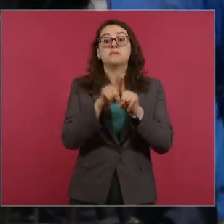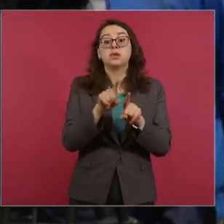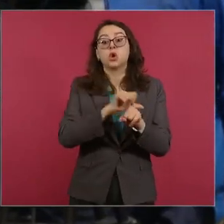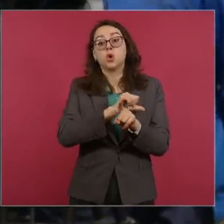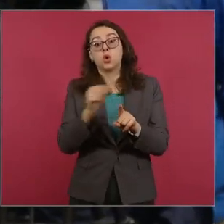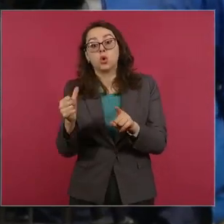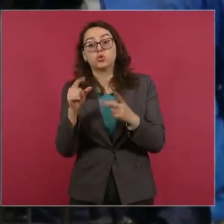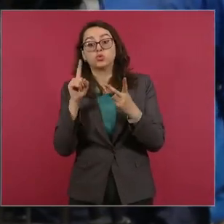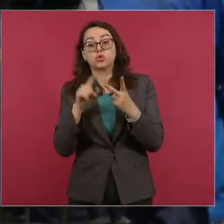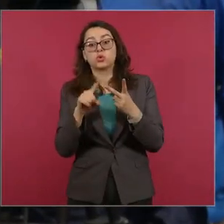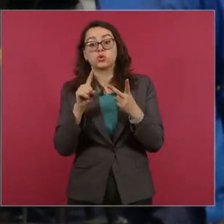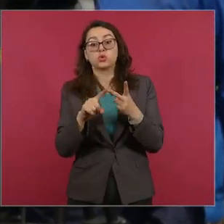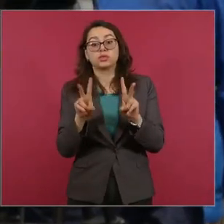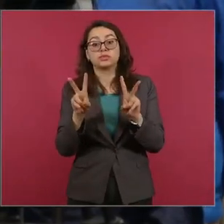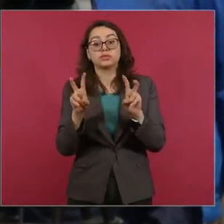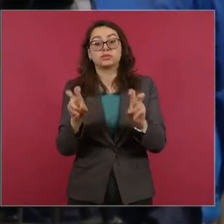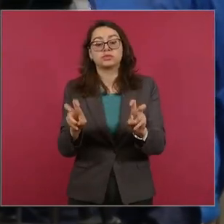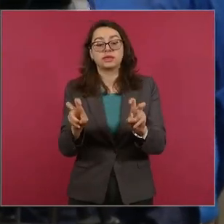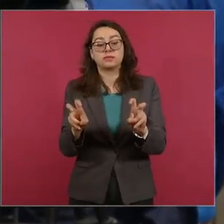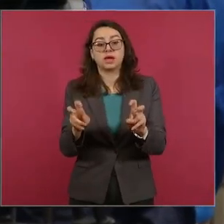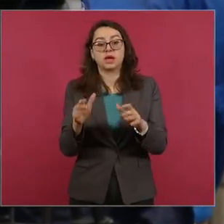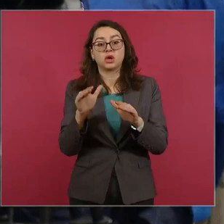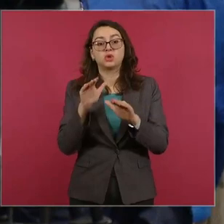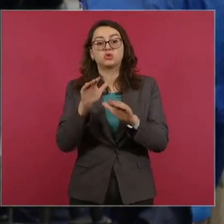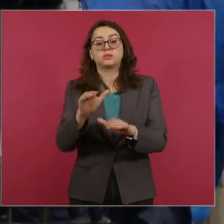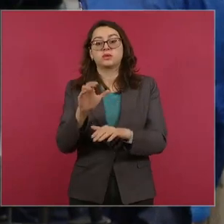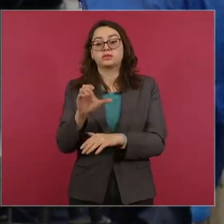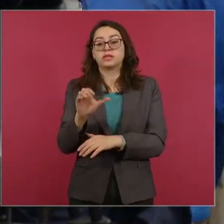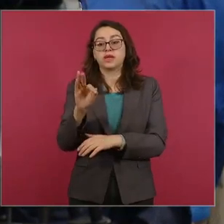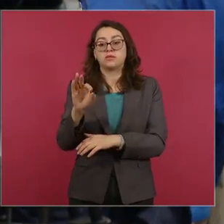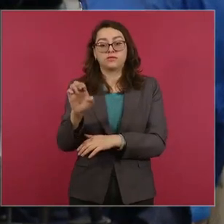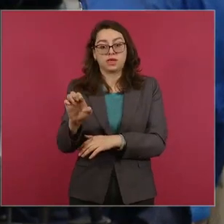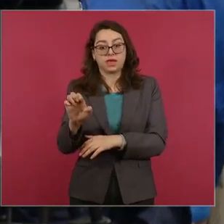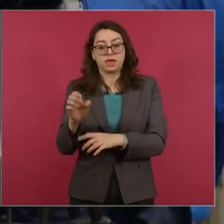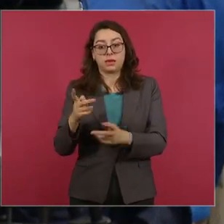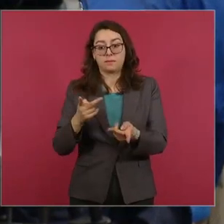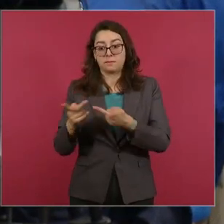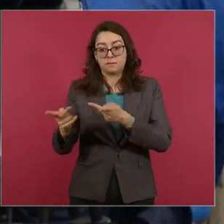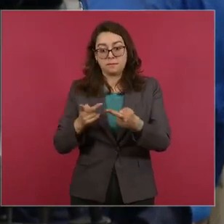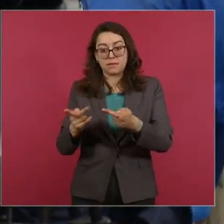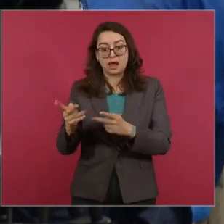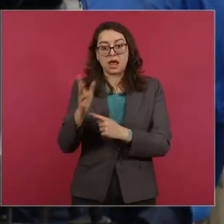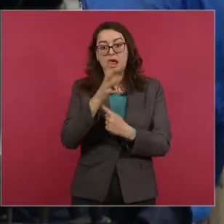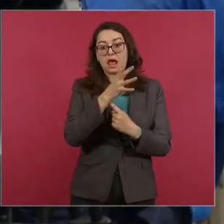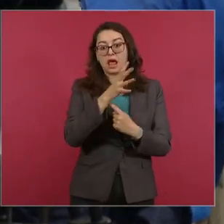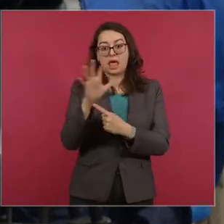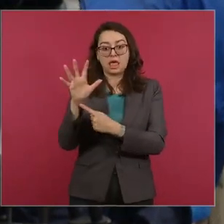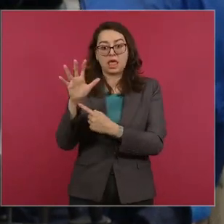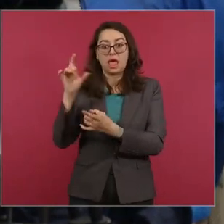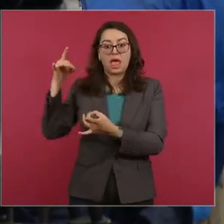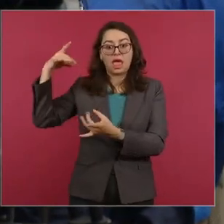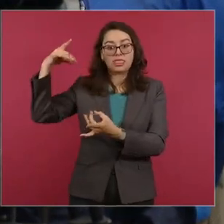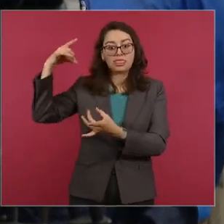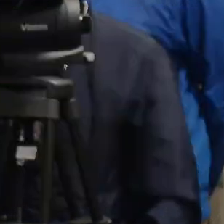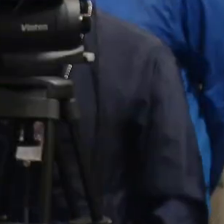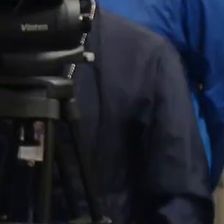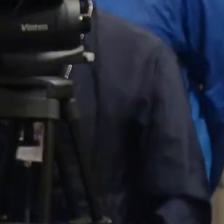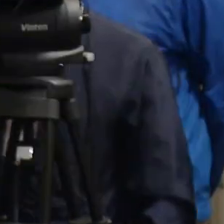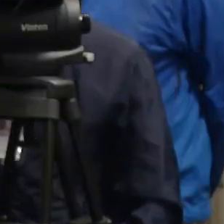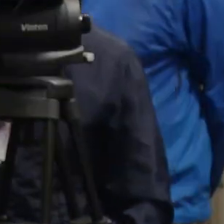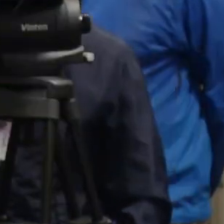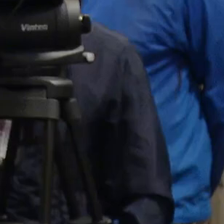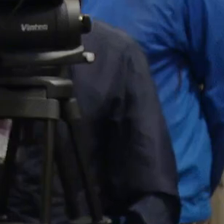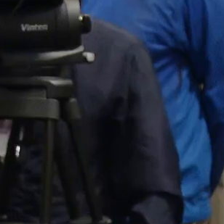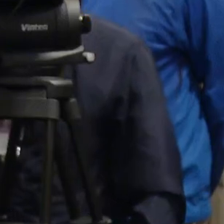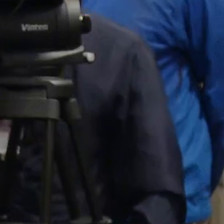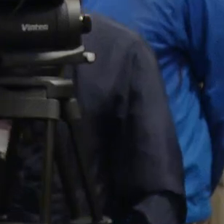sobre lo que sucedió con el plan que se tenía con la CFE para instalar las antenas en varios lugares para dar internet